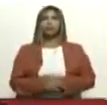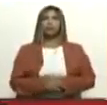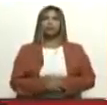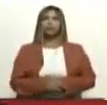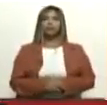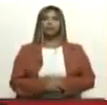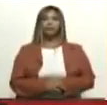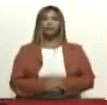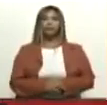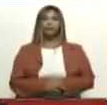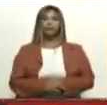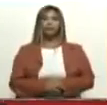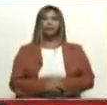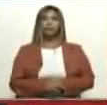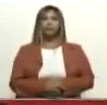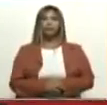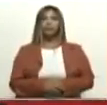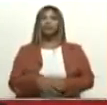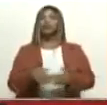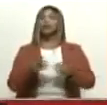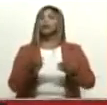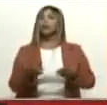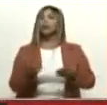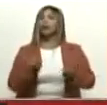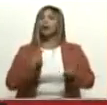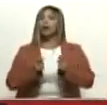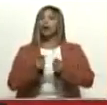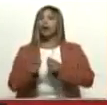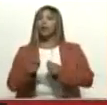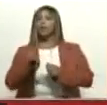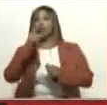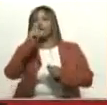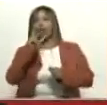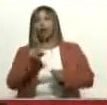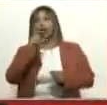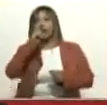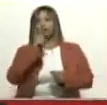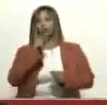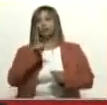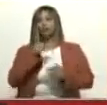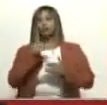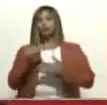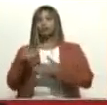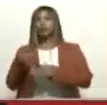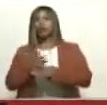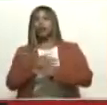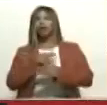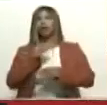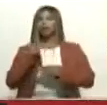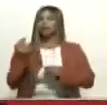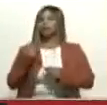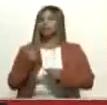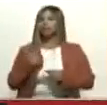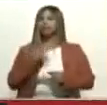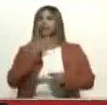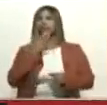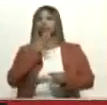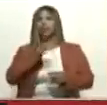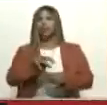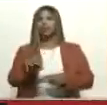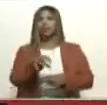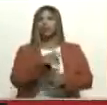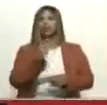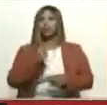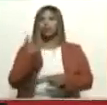es. ¿En qué ha variado año tras año y las ediciones? Ya usted nos comentaba, ahora se hacen por estado, no